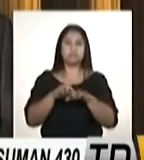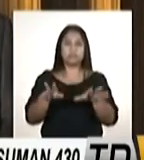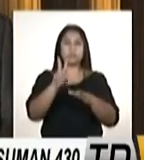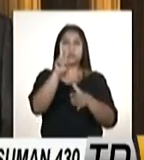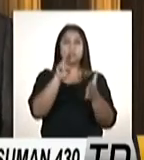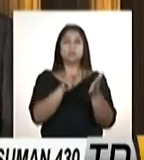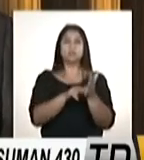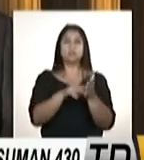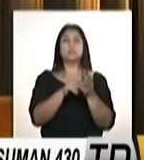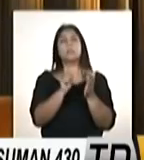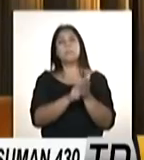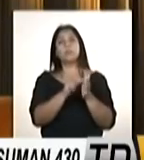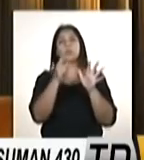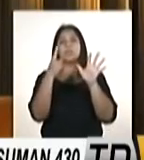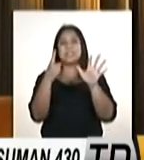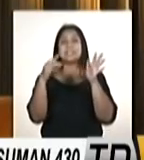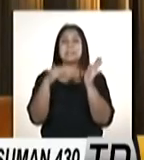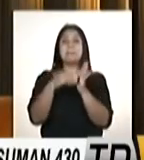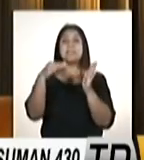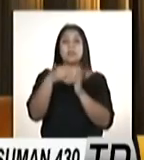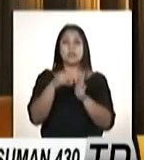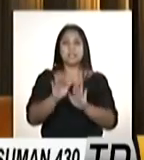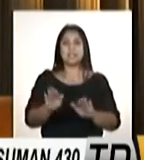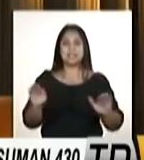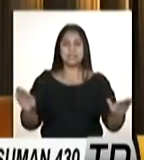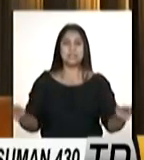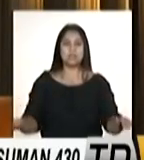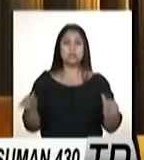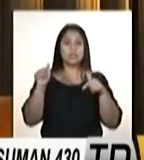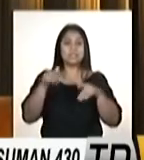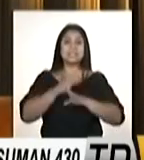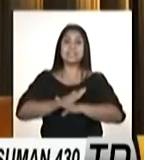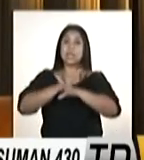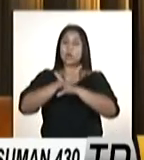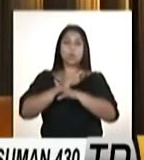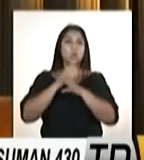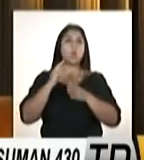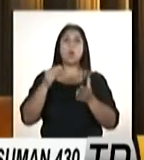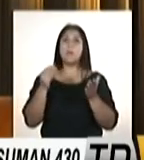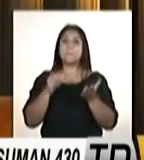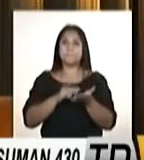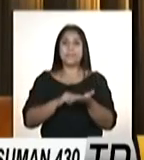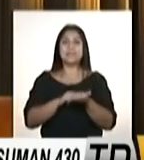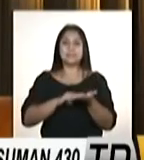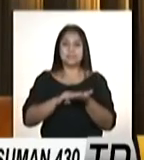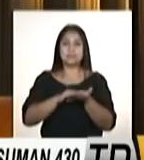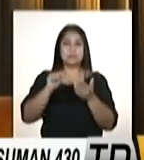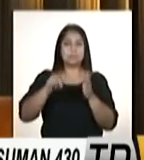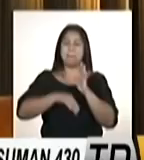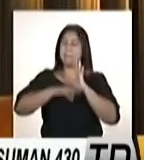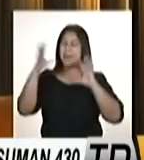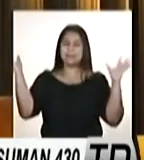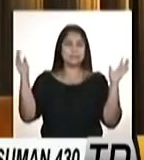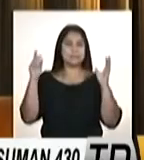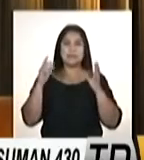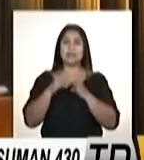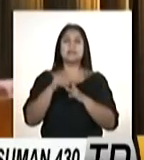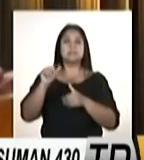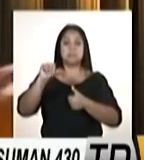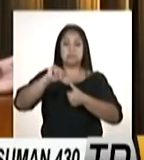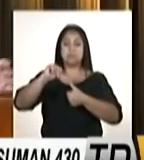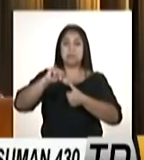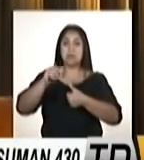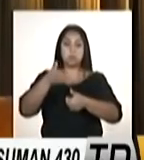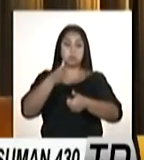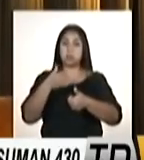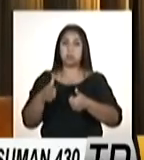de niños en la preprimaria y primaria. Es importante porque es el seguro médico más grande en la historia de Centroamérica. Y